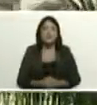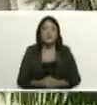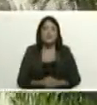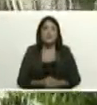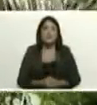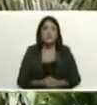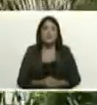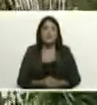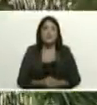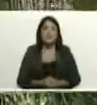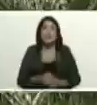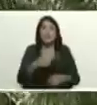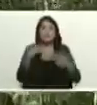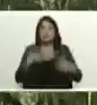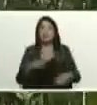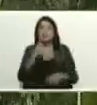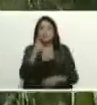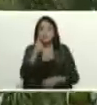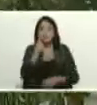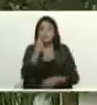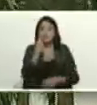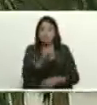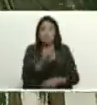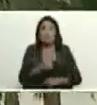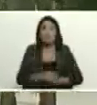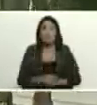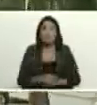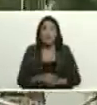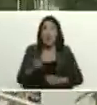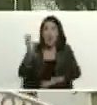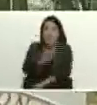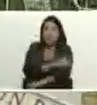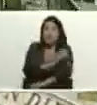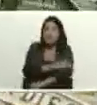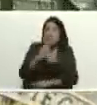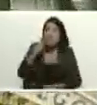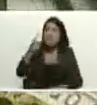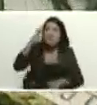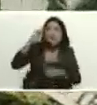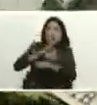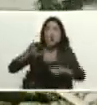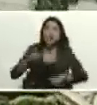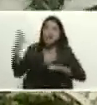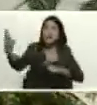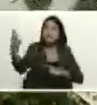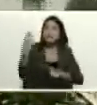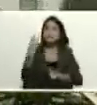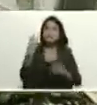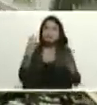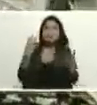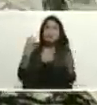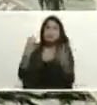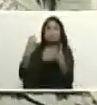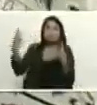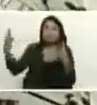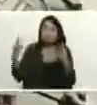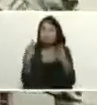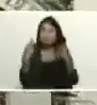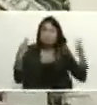Y cuando ellos vieron a esos soldados decididos, firmemente